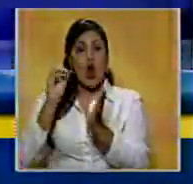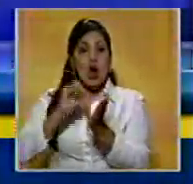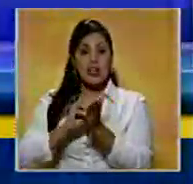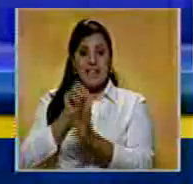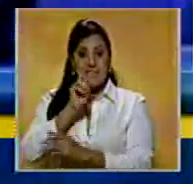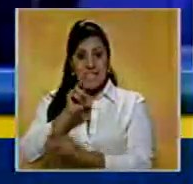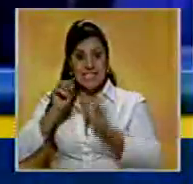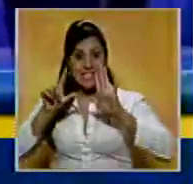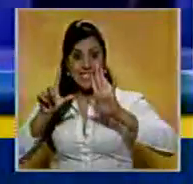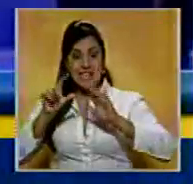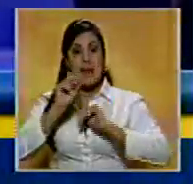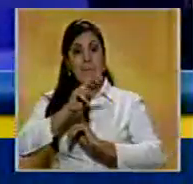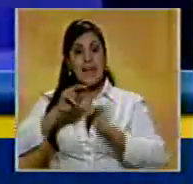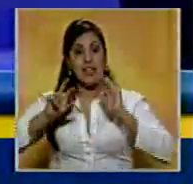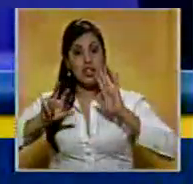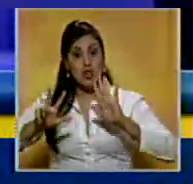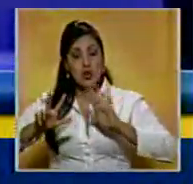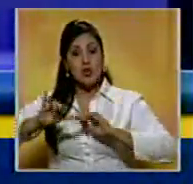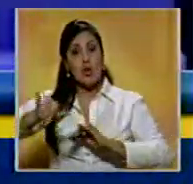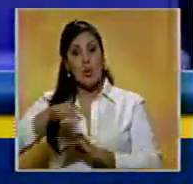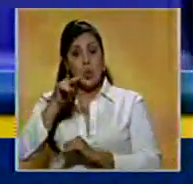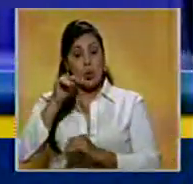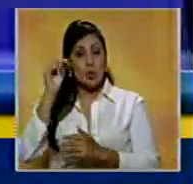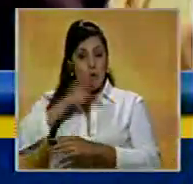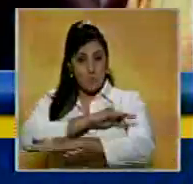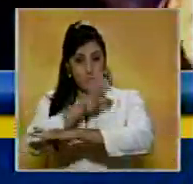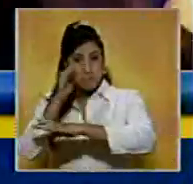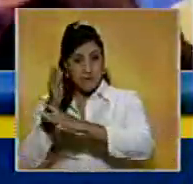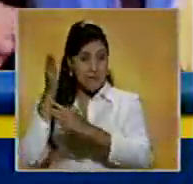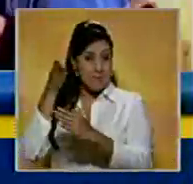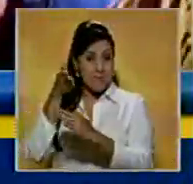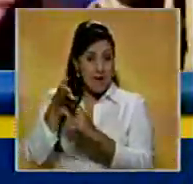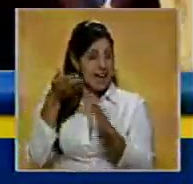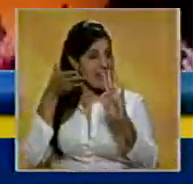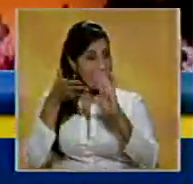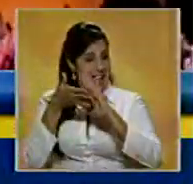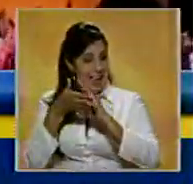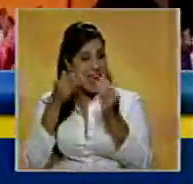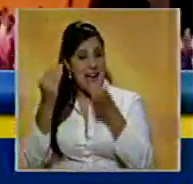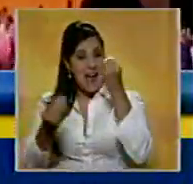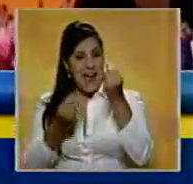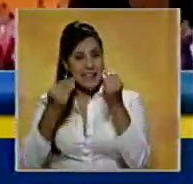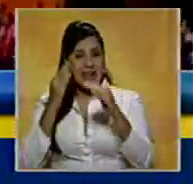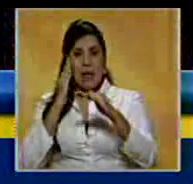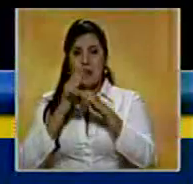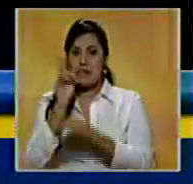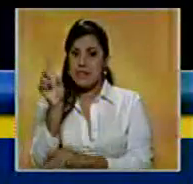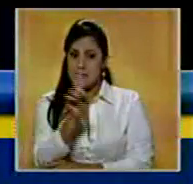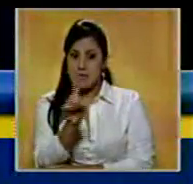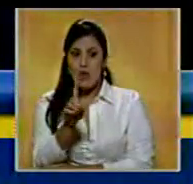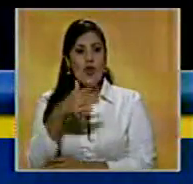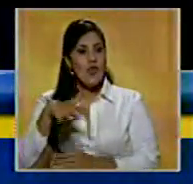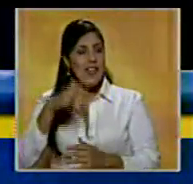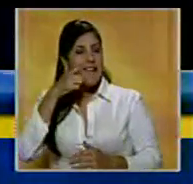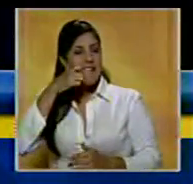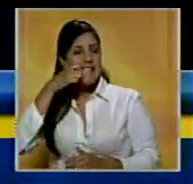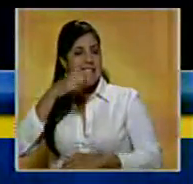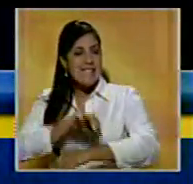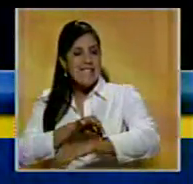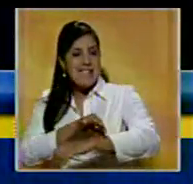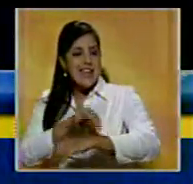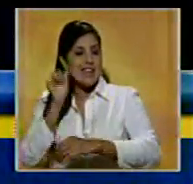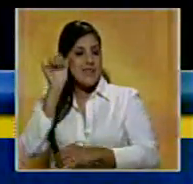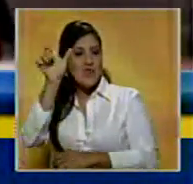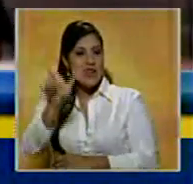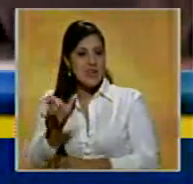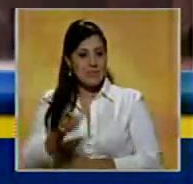este 27 y 28 de junio al Teatro Teresa Carreño con un espectáculo sin precedentes encarnando a la Carmen